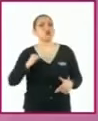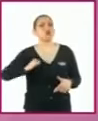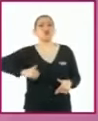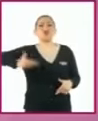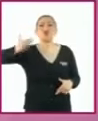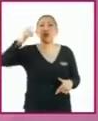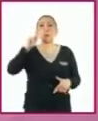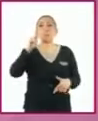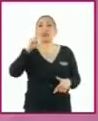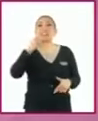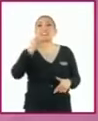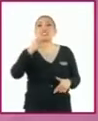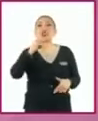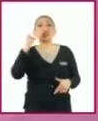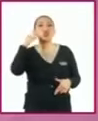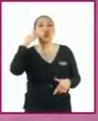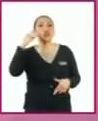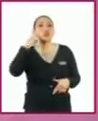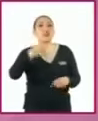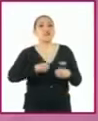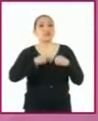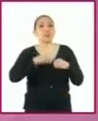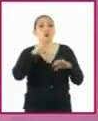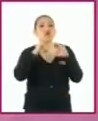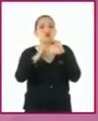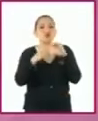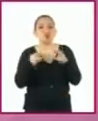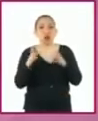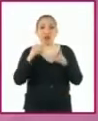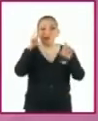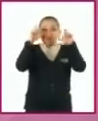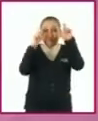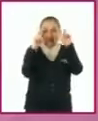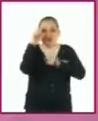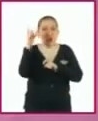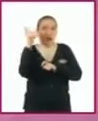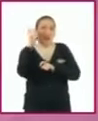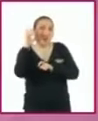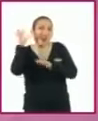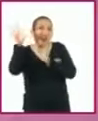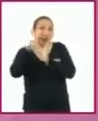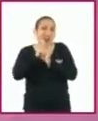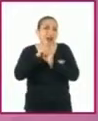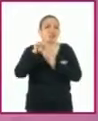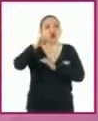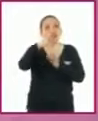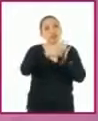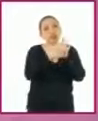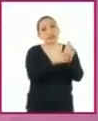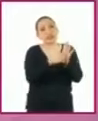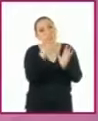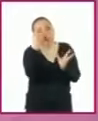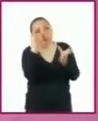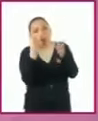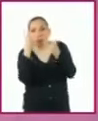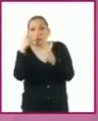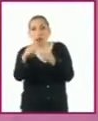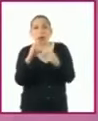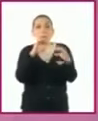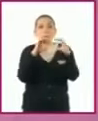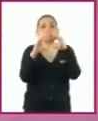prehistoria utilizaron sonidos en su vida cotidiana, adoptaron gestos, sonidos y otros tipos de señales aprendidas para tener